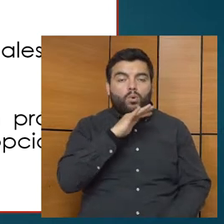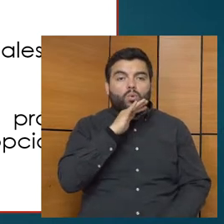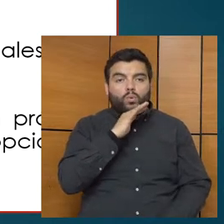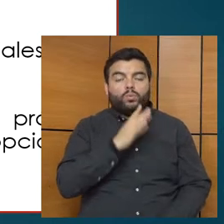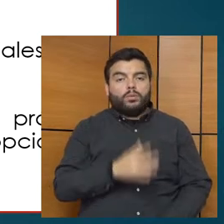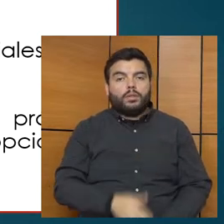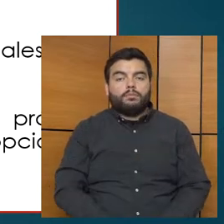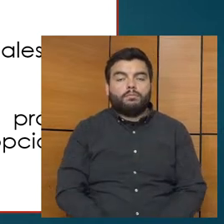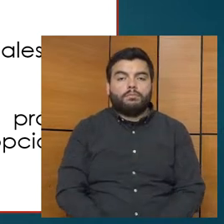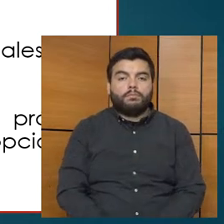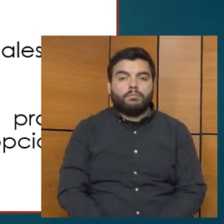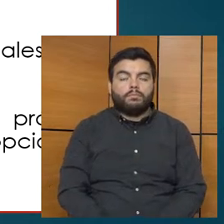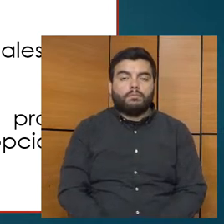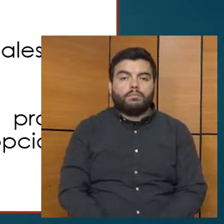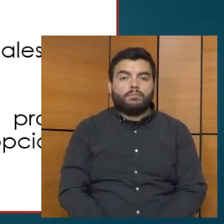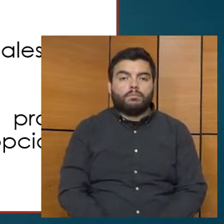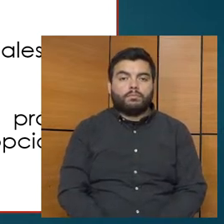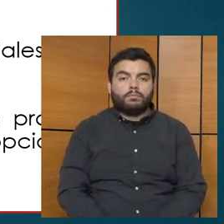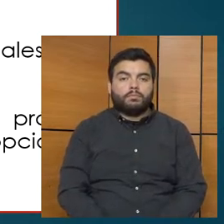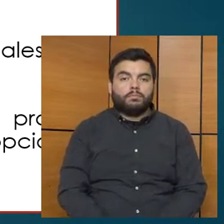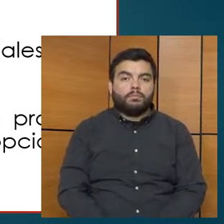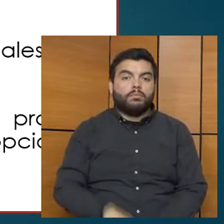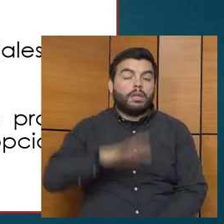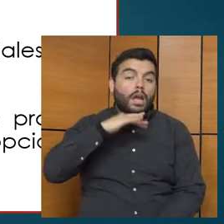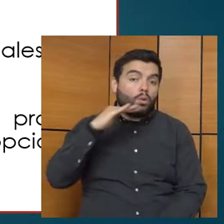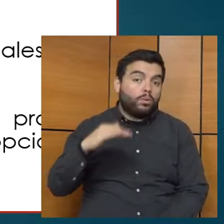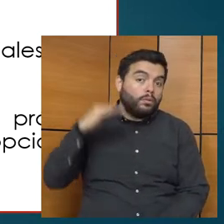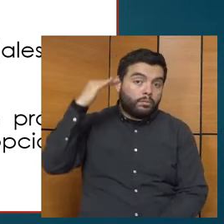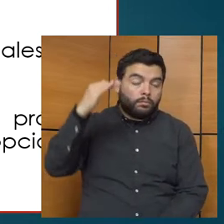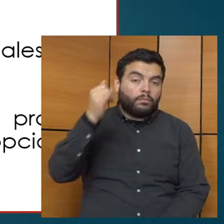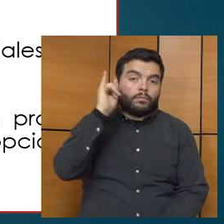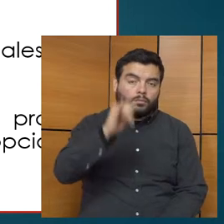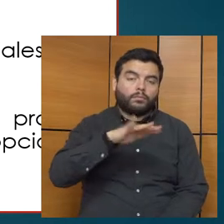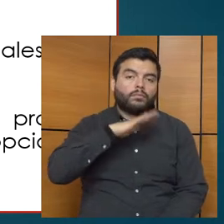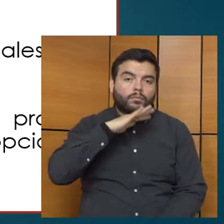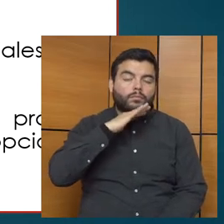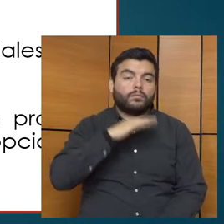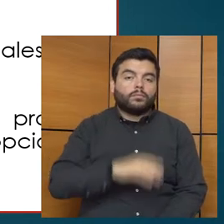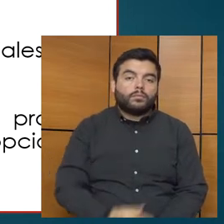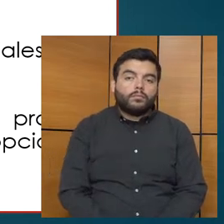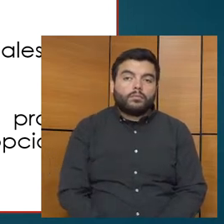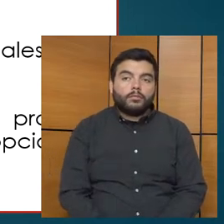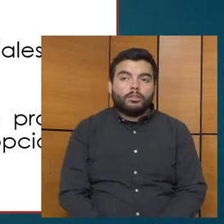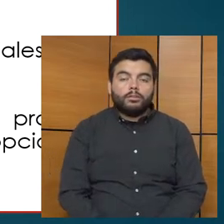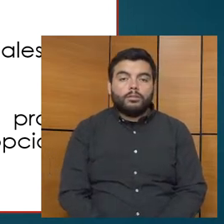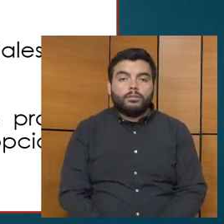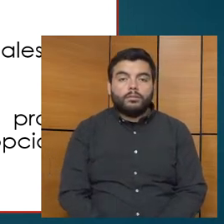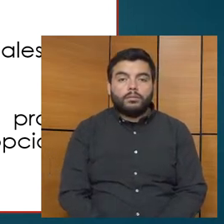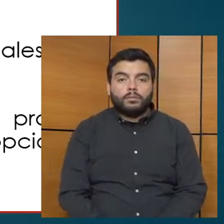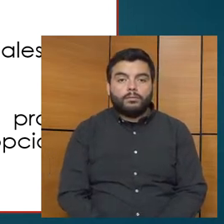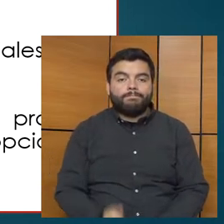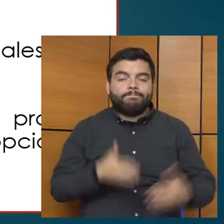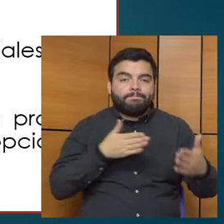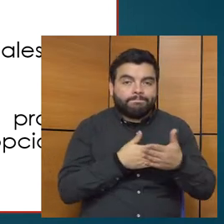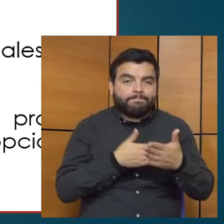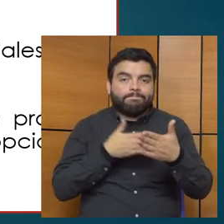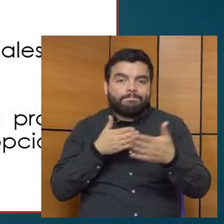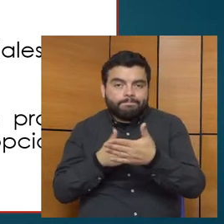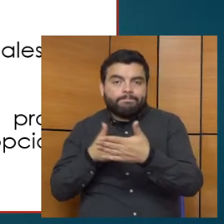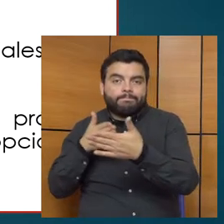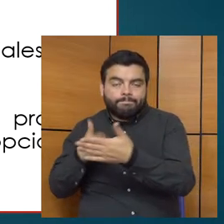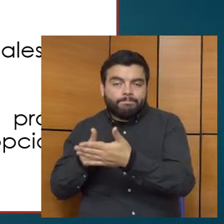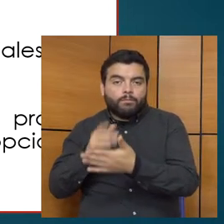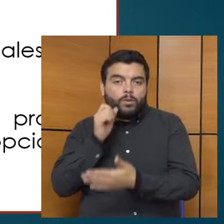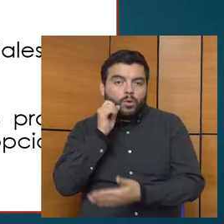99% de los mayores encuestados, pues sí la utilizaban, ¿no? Limitaciones, bueno, la que hemos comentado antes, ¿no?